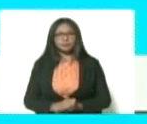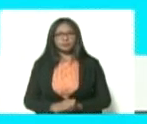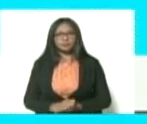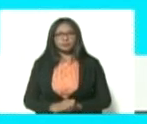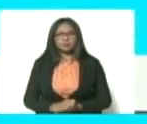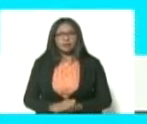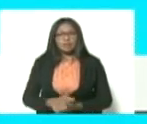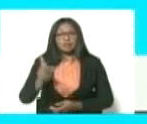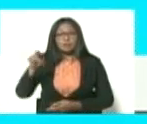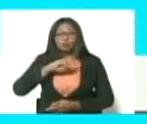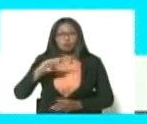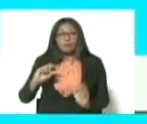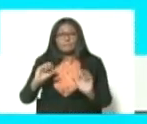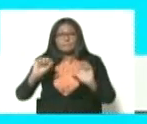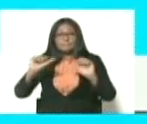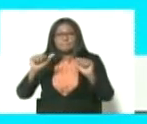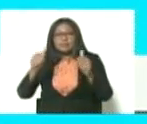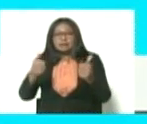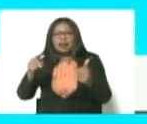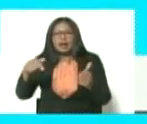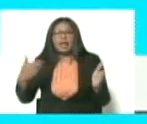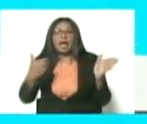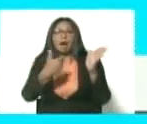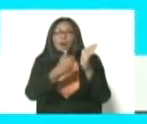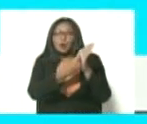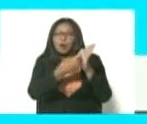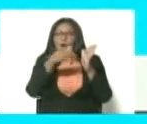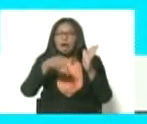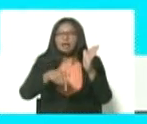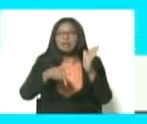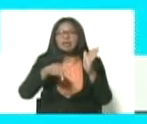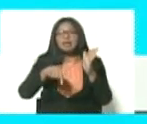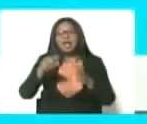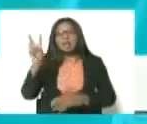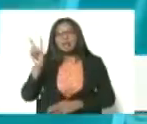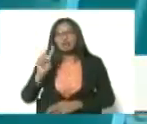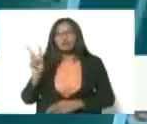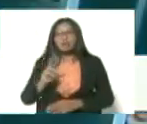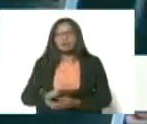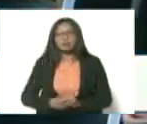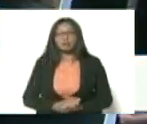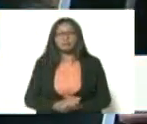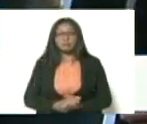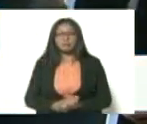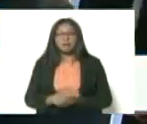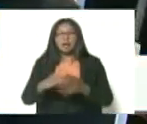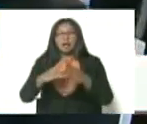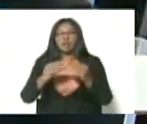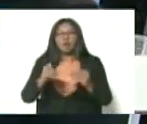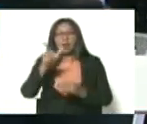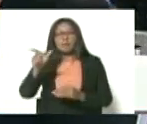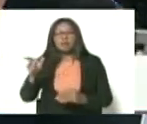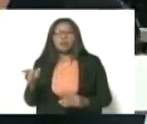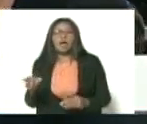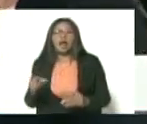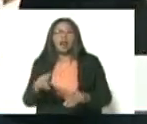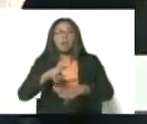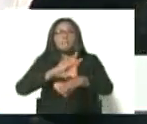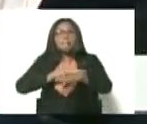vamos a empezar a vacunar en esta primera etapa a todo el personal médico,